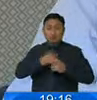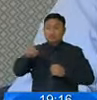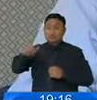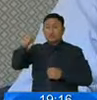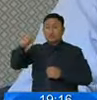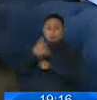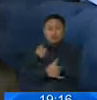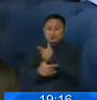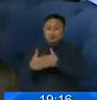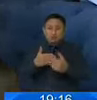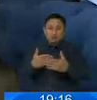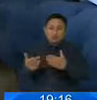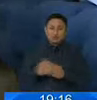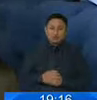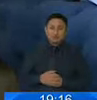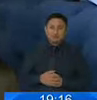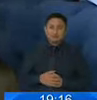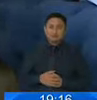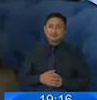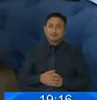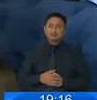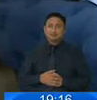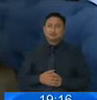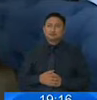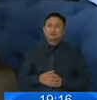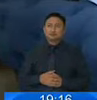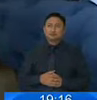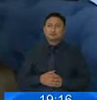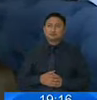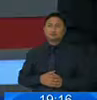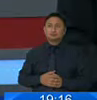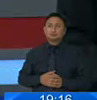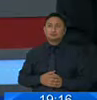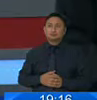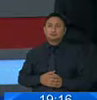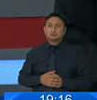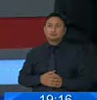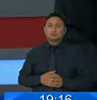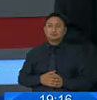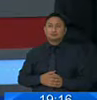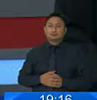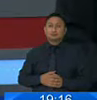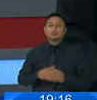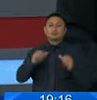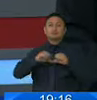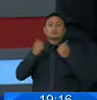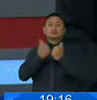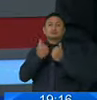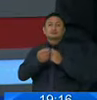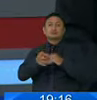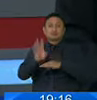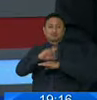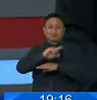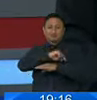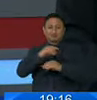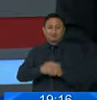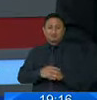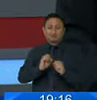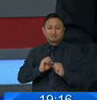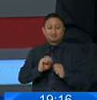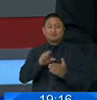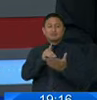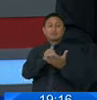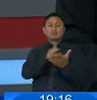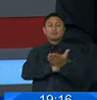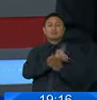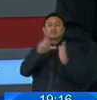imprescriptible. Informó Patricia Aldaz. En la Asamblea Nacional fue presentado para su debate el